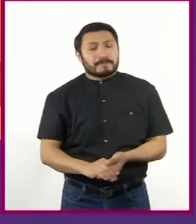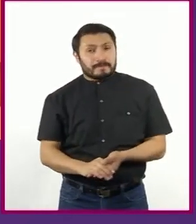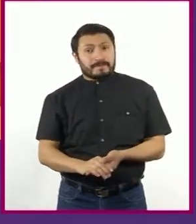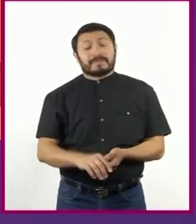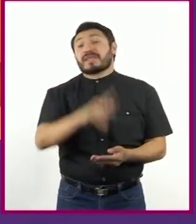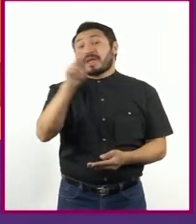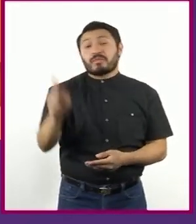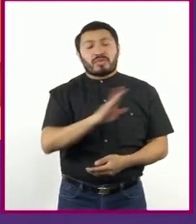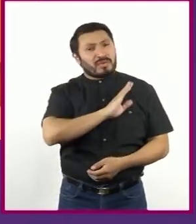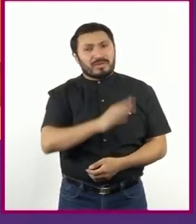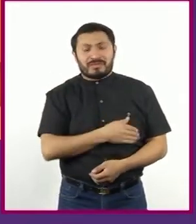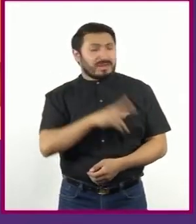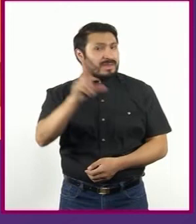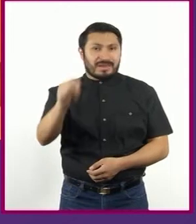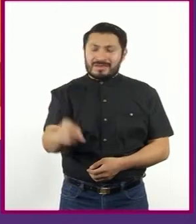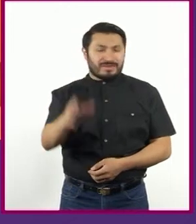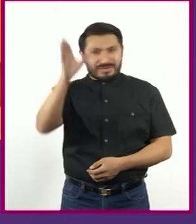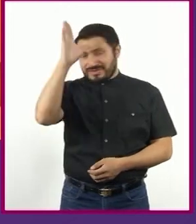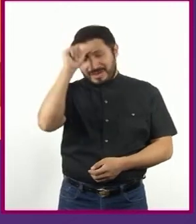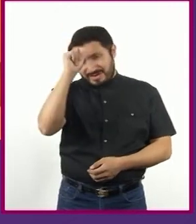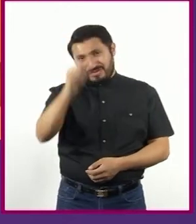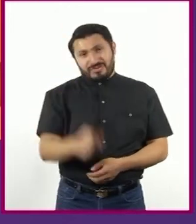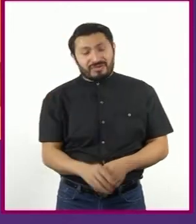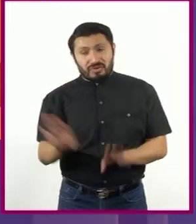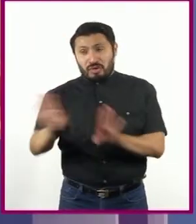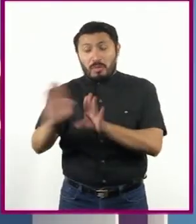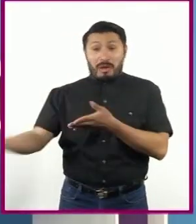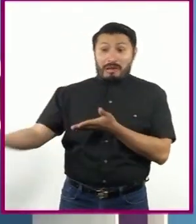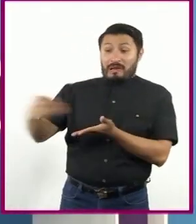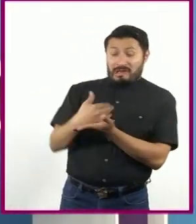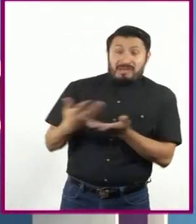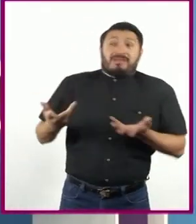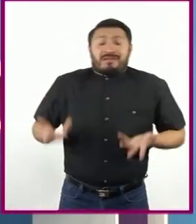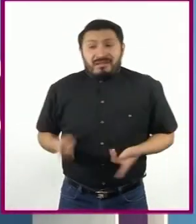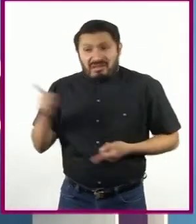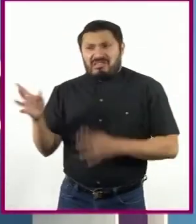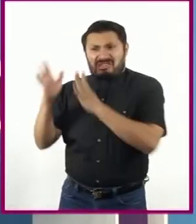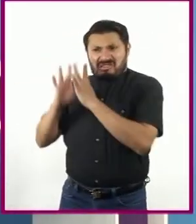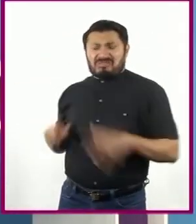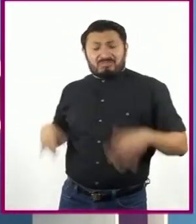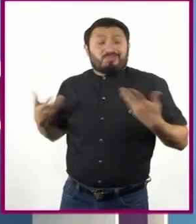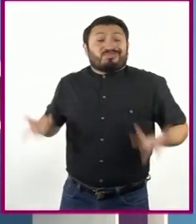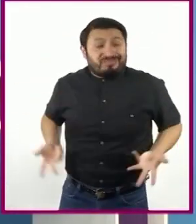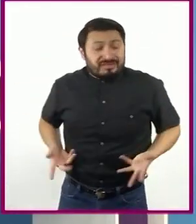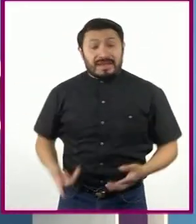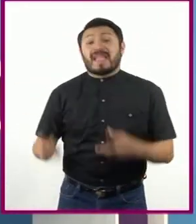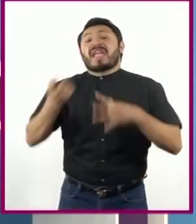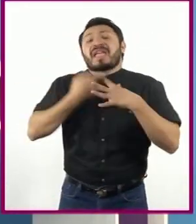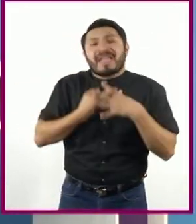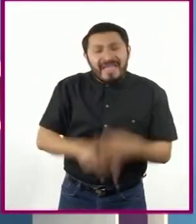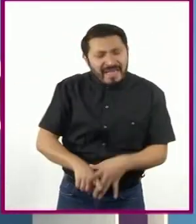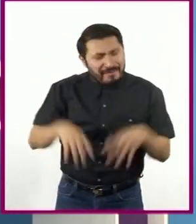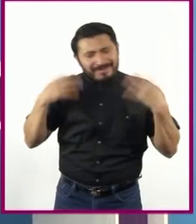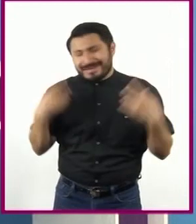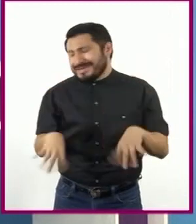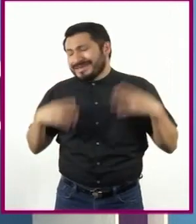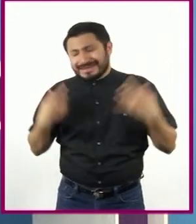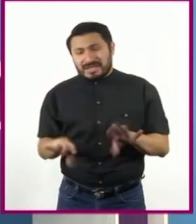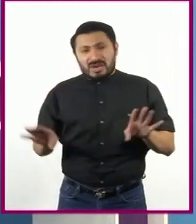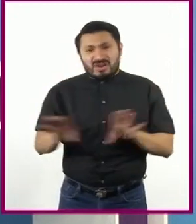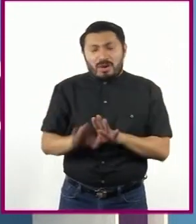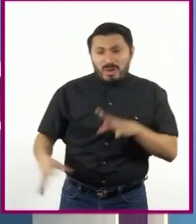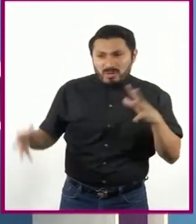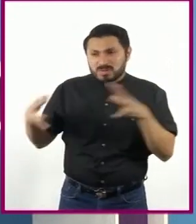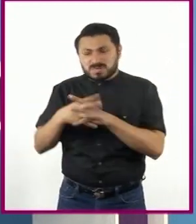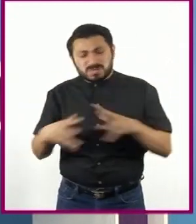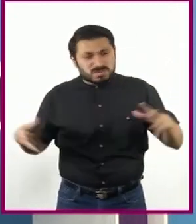estaba conforme con su territorio invadido por tropas francesas, de modo que se inició una conjura para